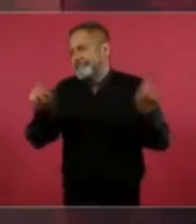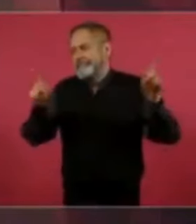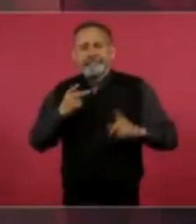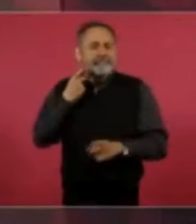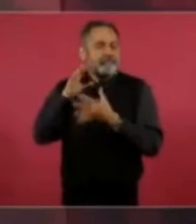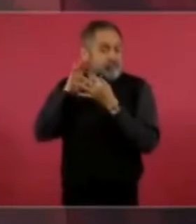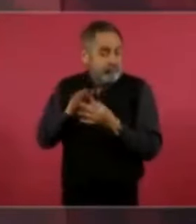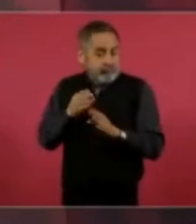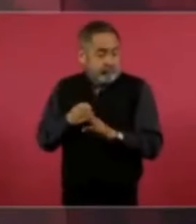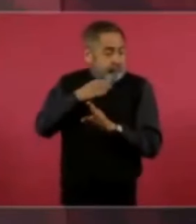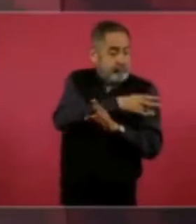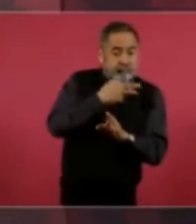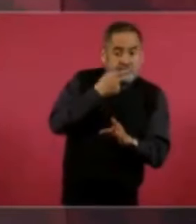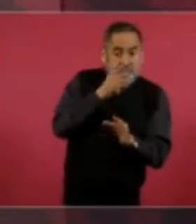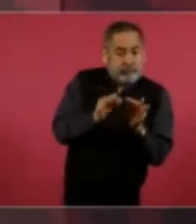prácticas